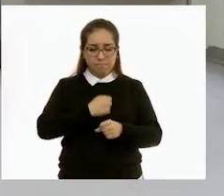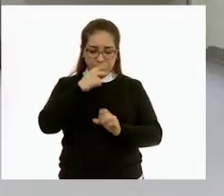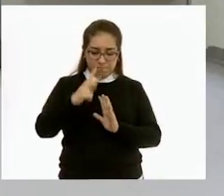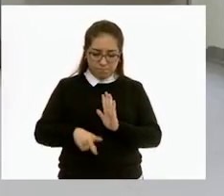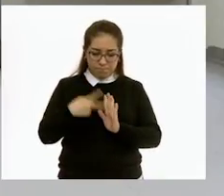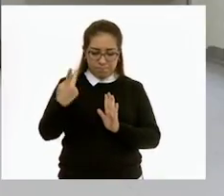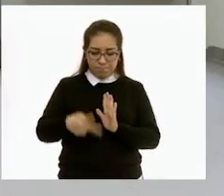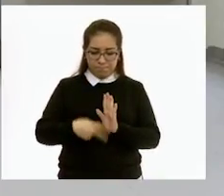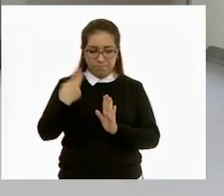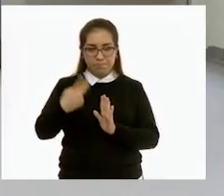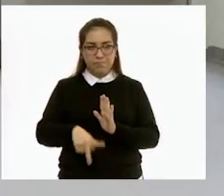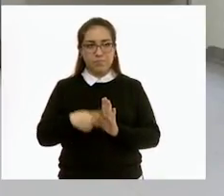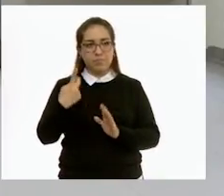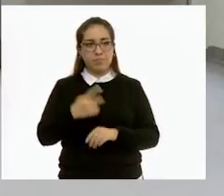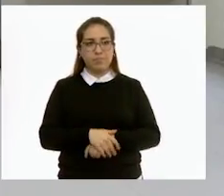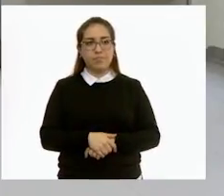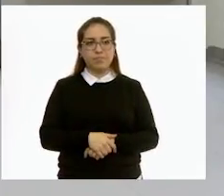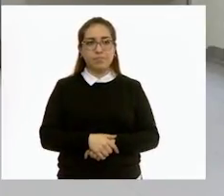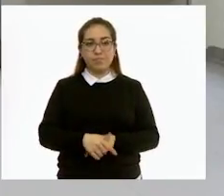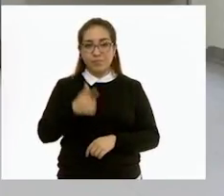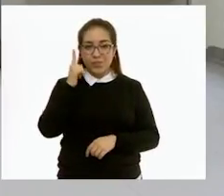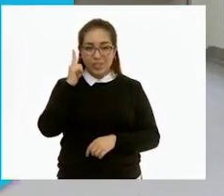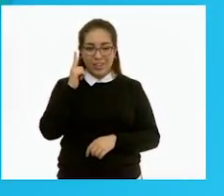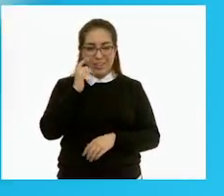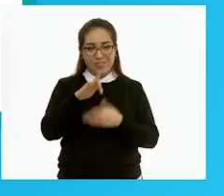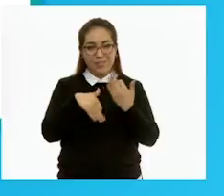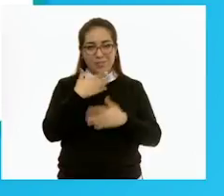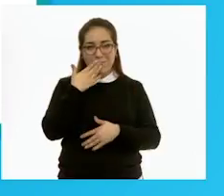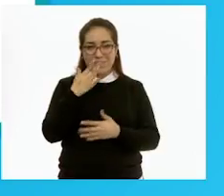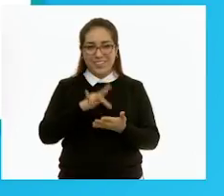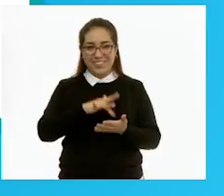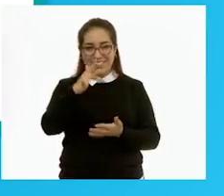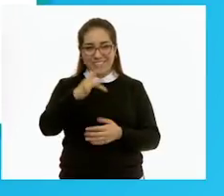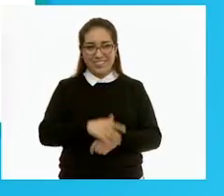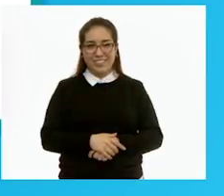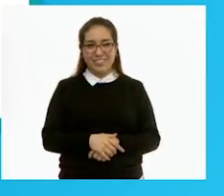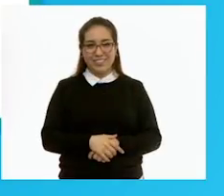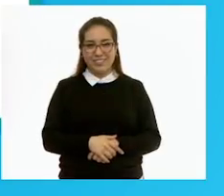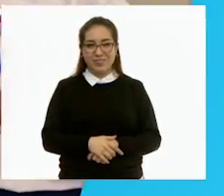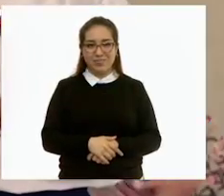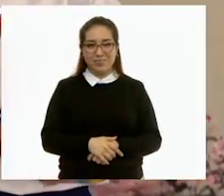ocasiones. Skinche pelatu. Gracias.